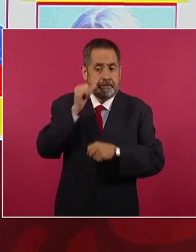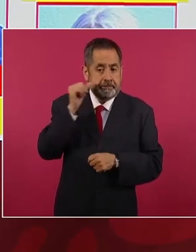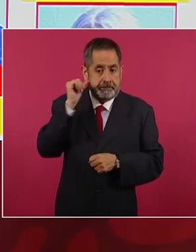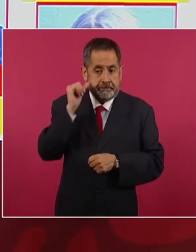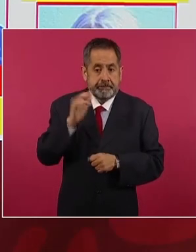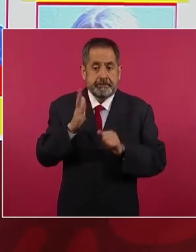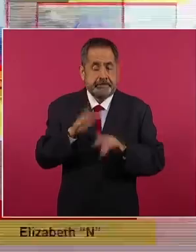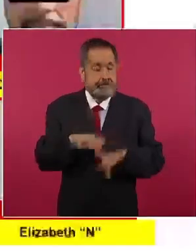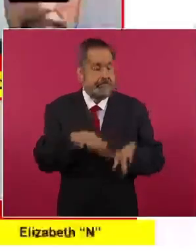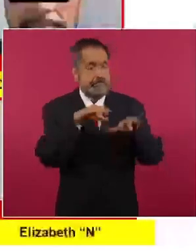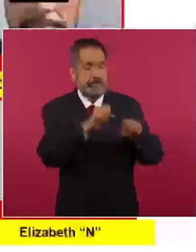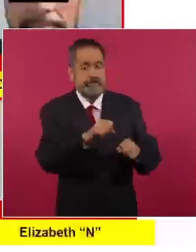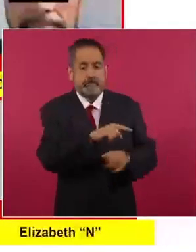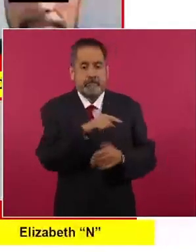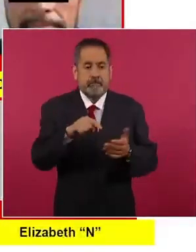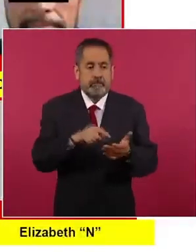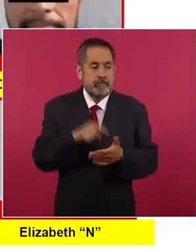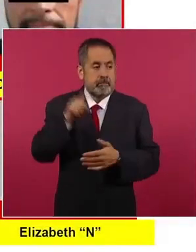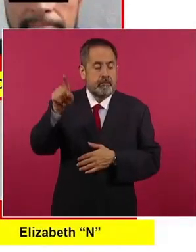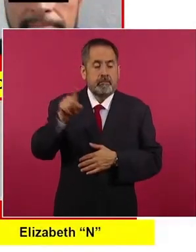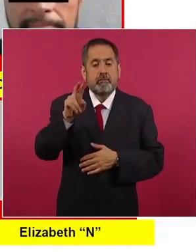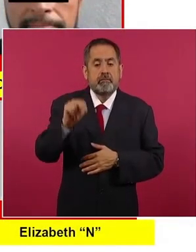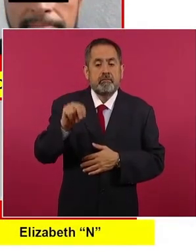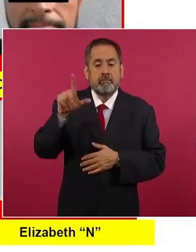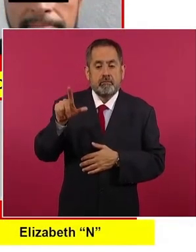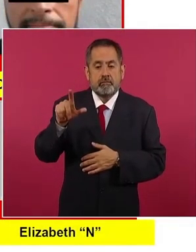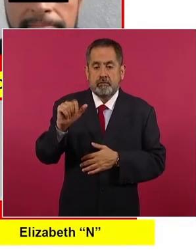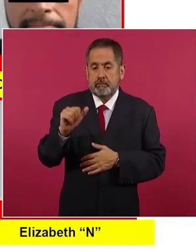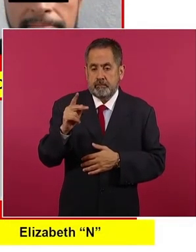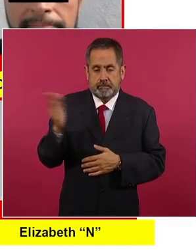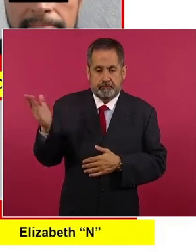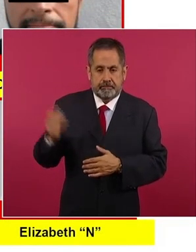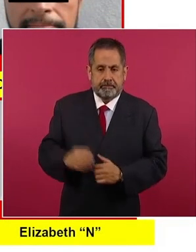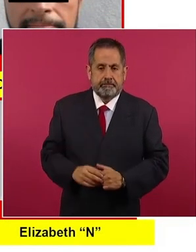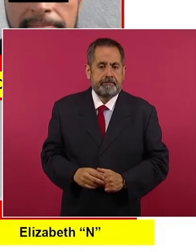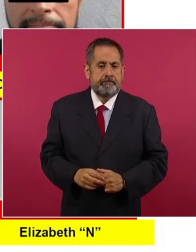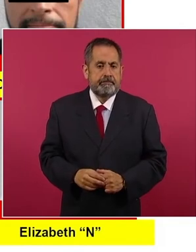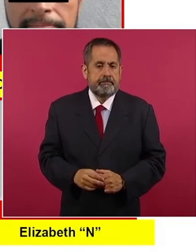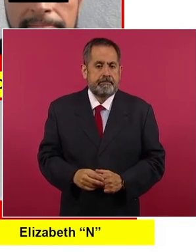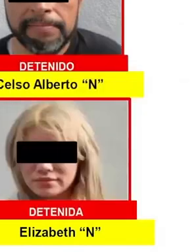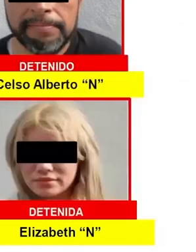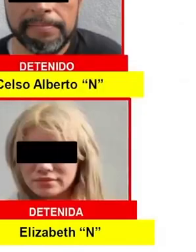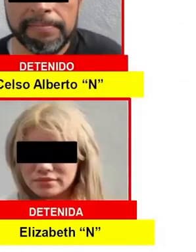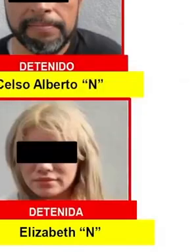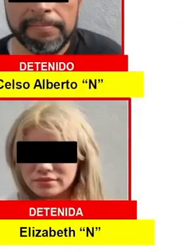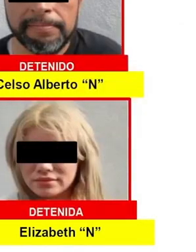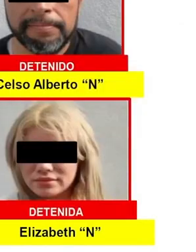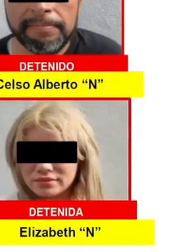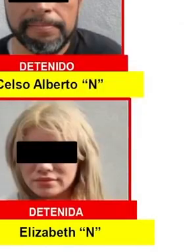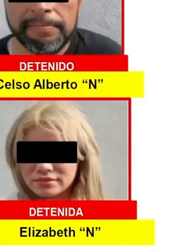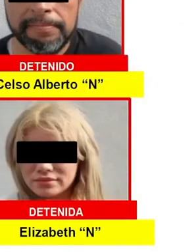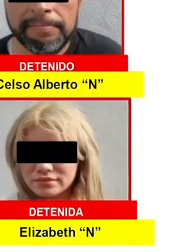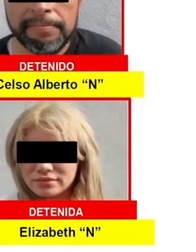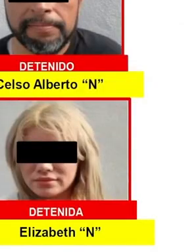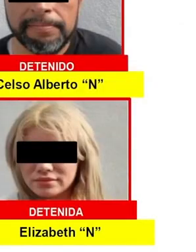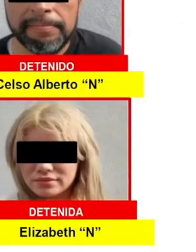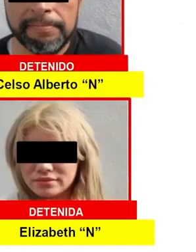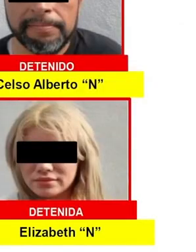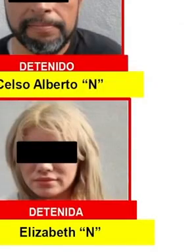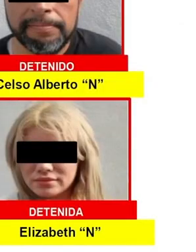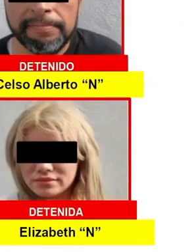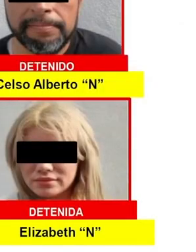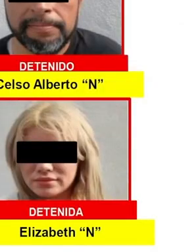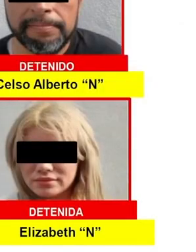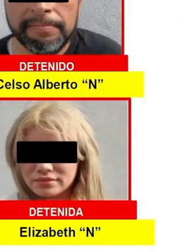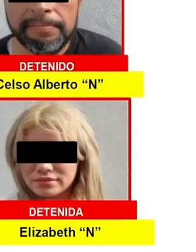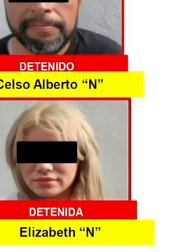fue detenido en Apodaca, Nuevo León, en un operativo de la Secretaría de la Defensa Nacional, en coordinación